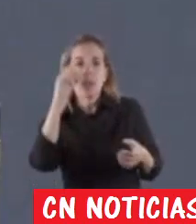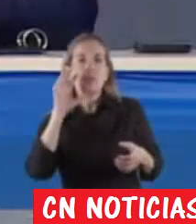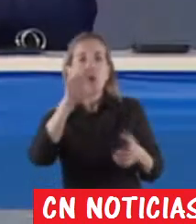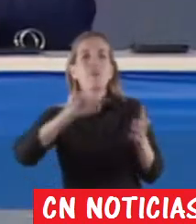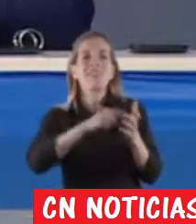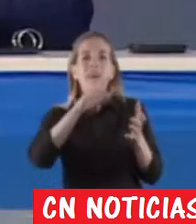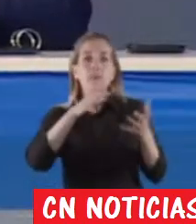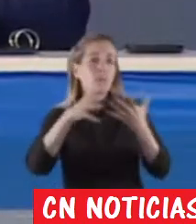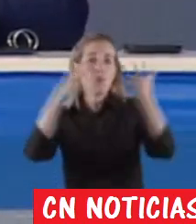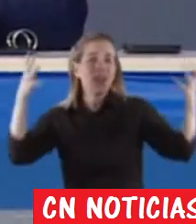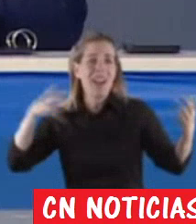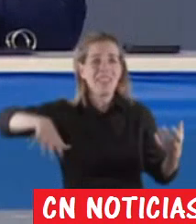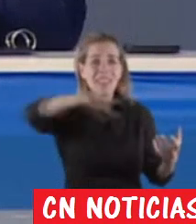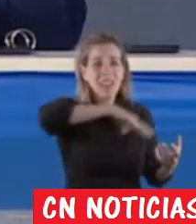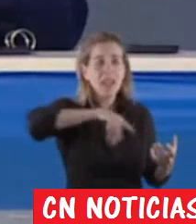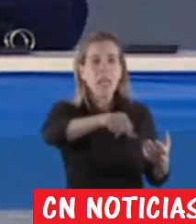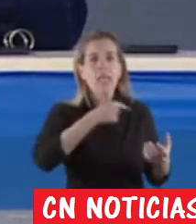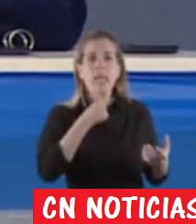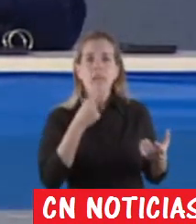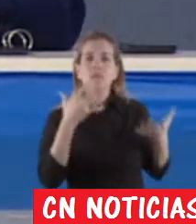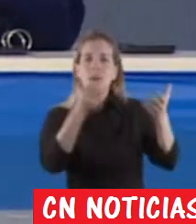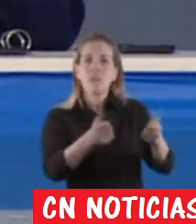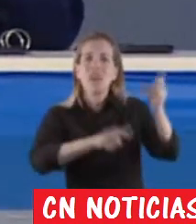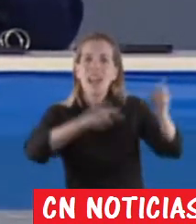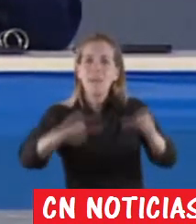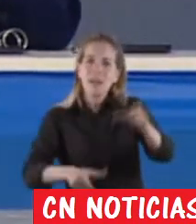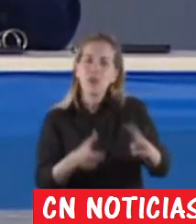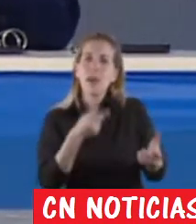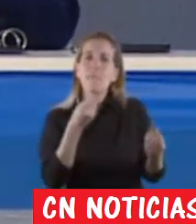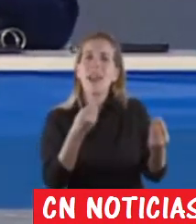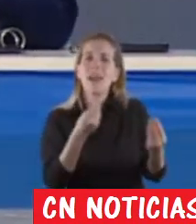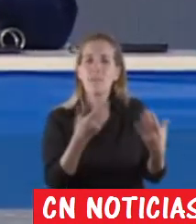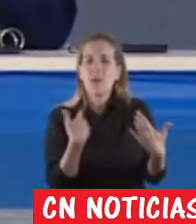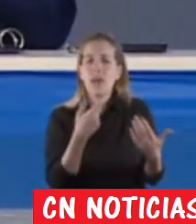Aires, abaratar costos para que la gente pague menos.